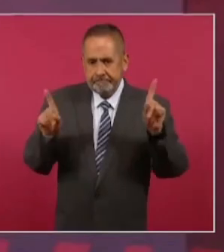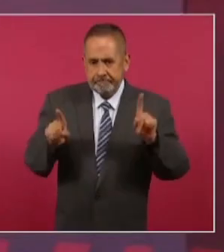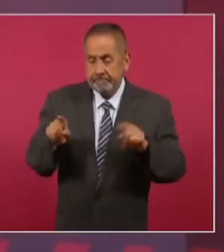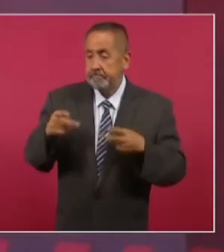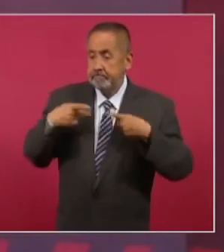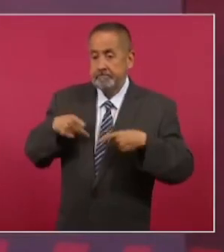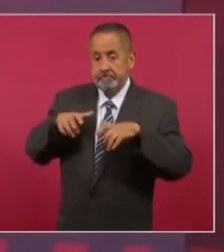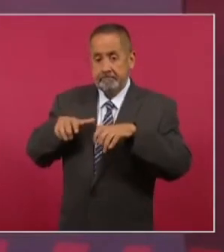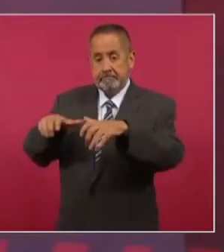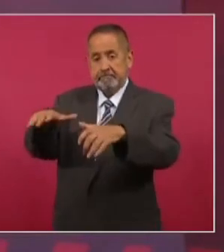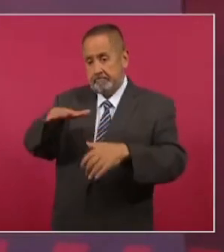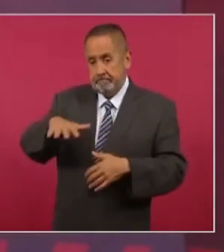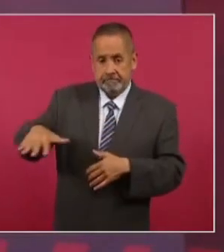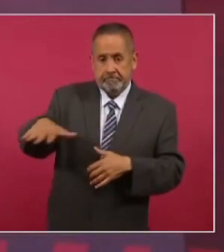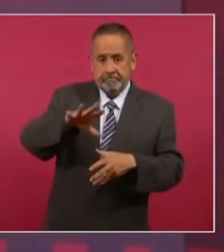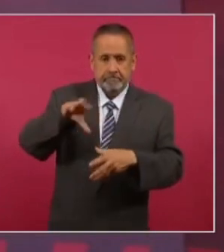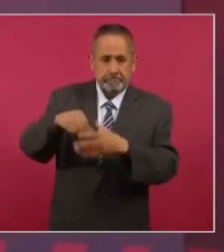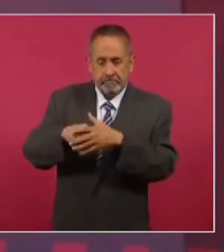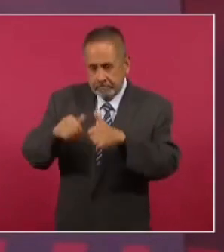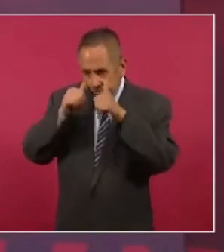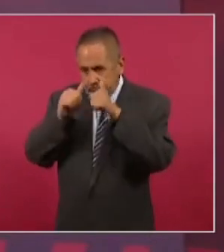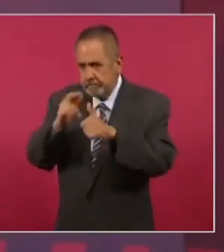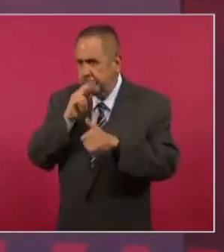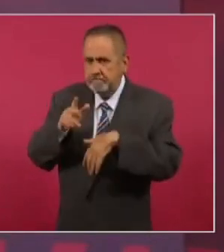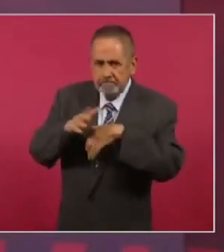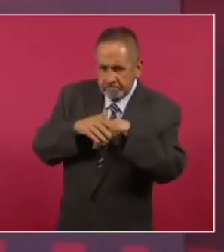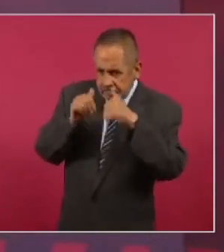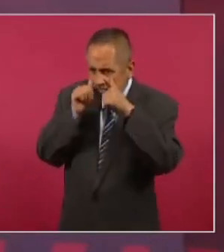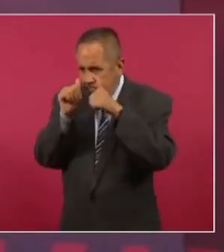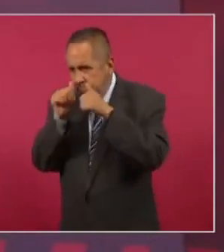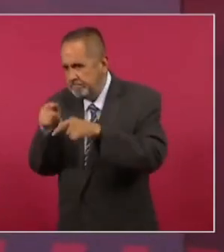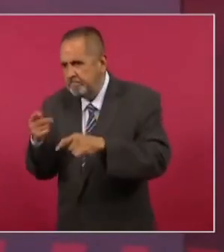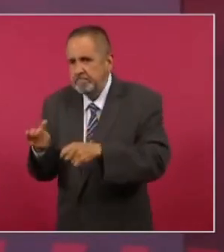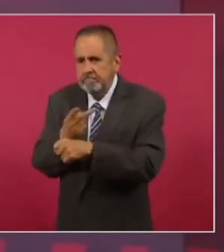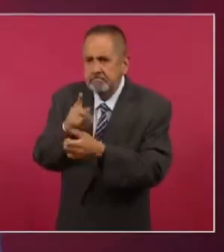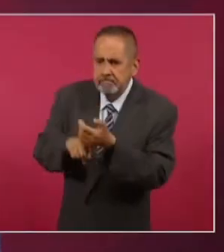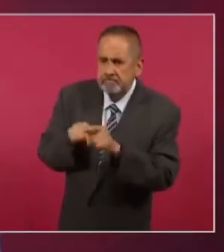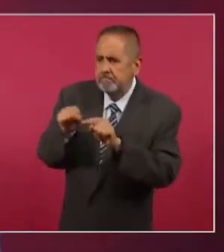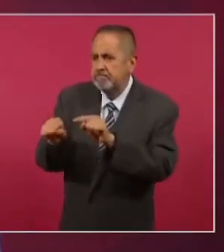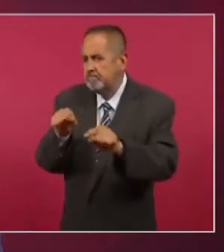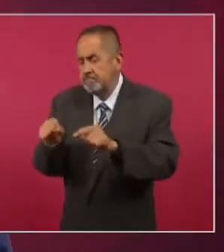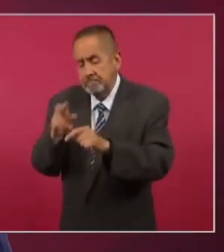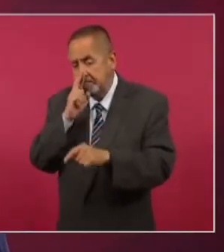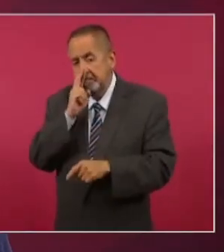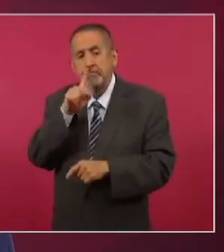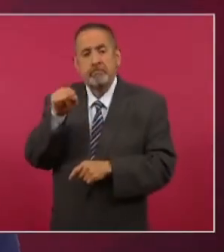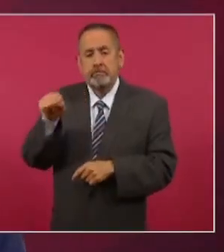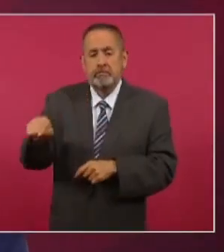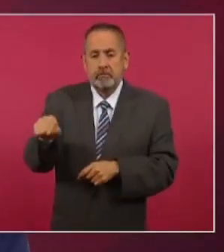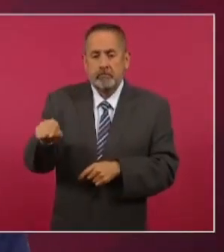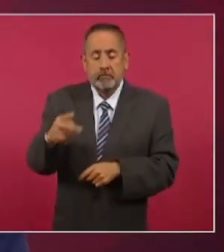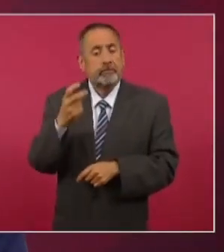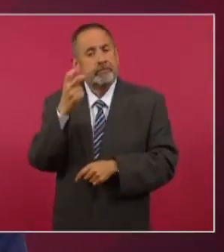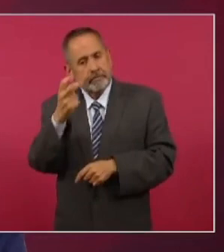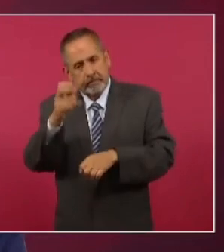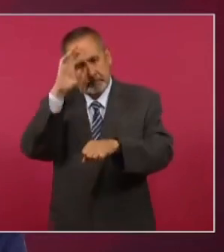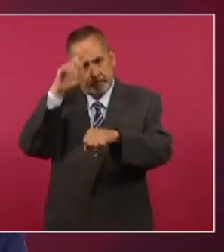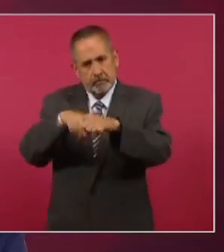población es la mejor atendida y eso es cultura